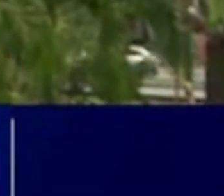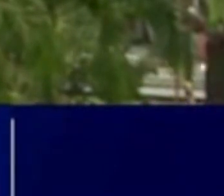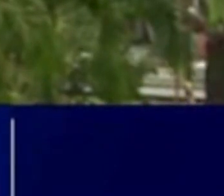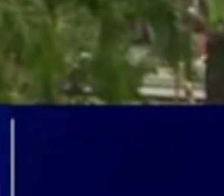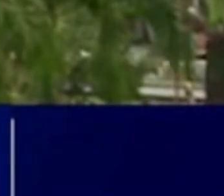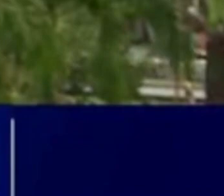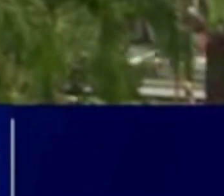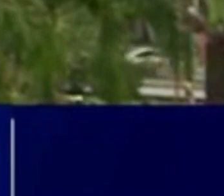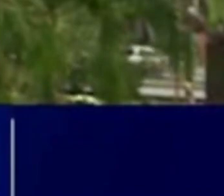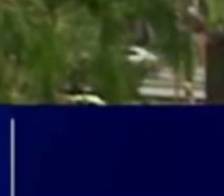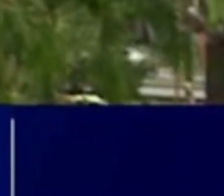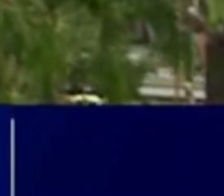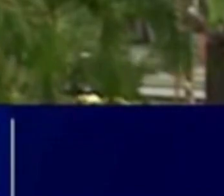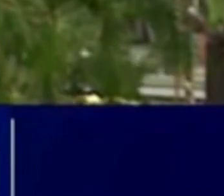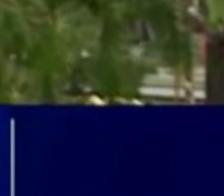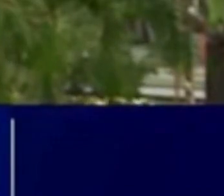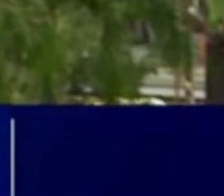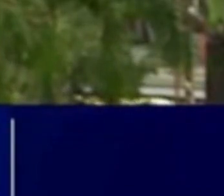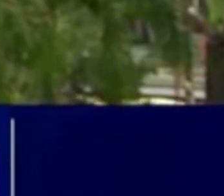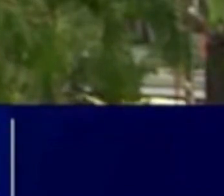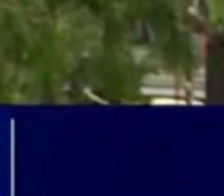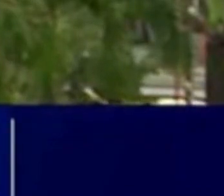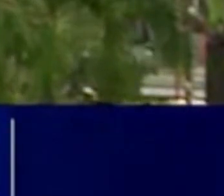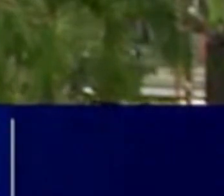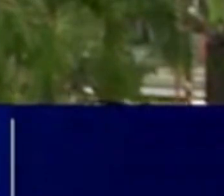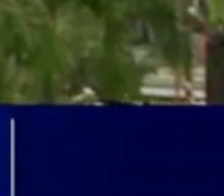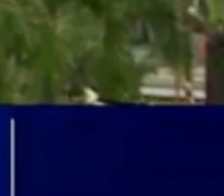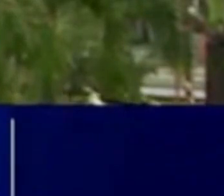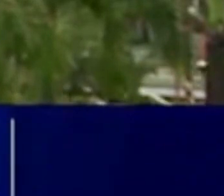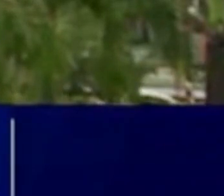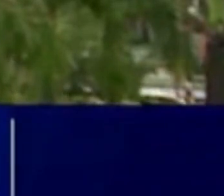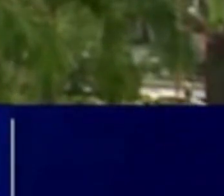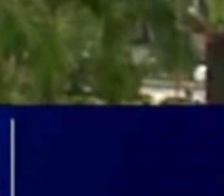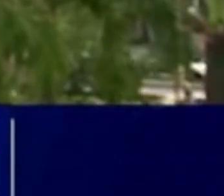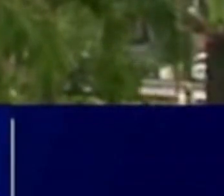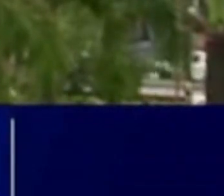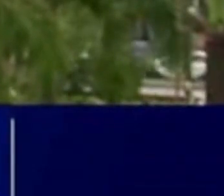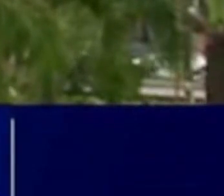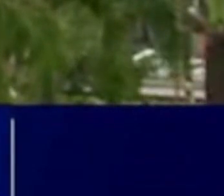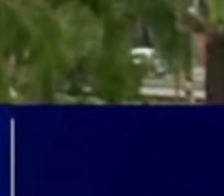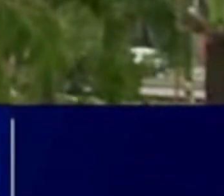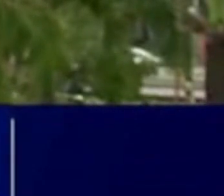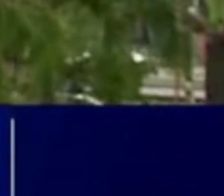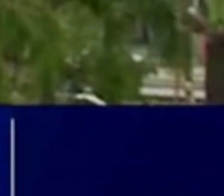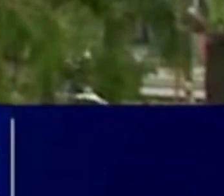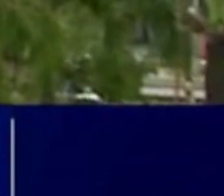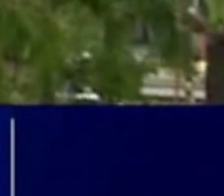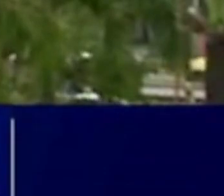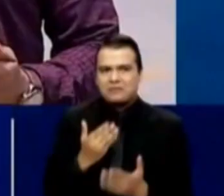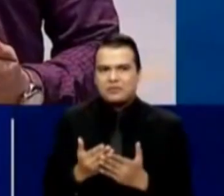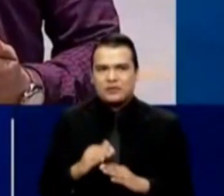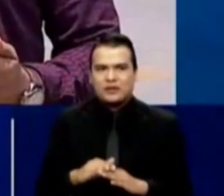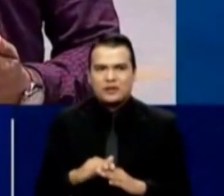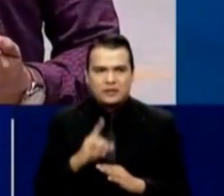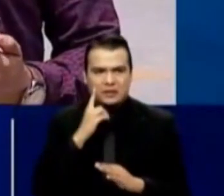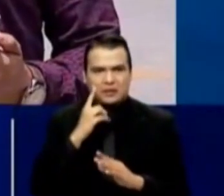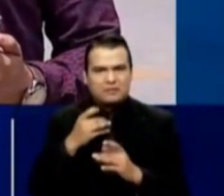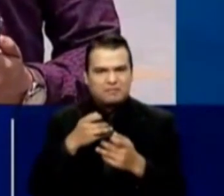Estados Unidos, país al que viajaron en busca de una mejor calidad de vida y nuevas oportunidades para el